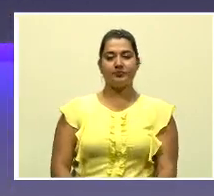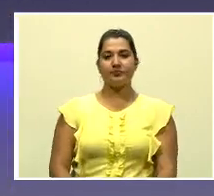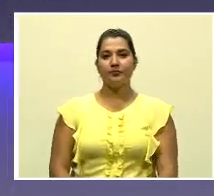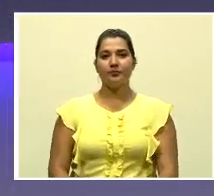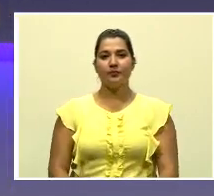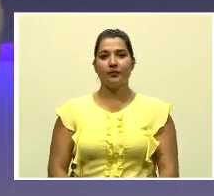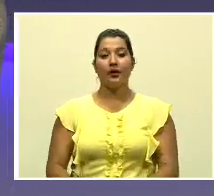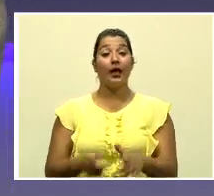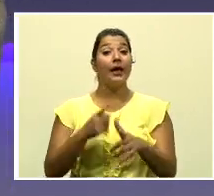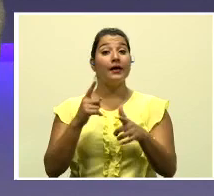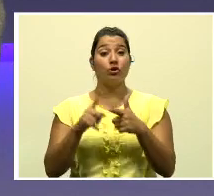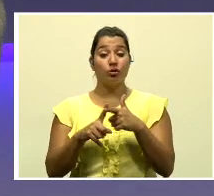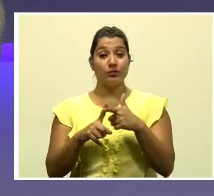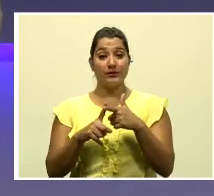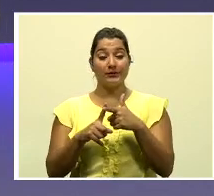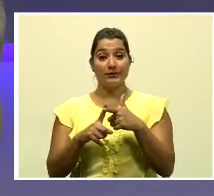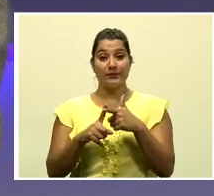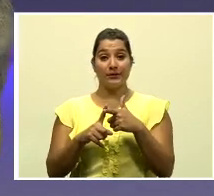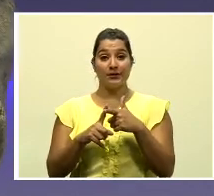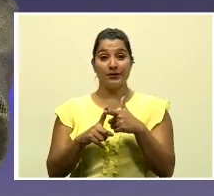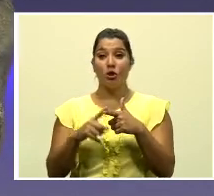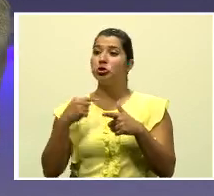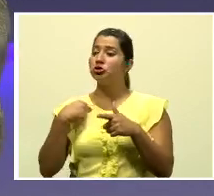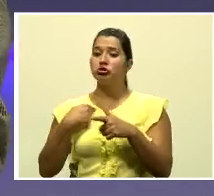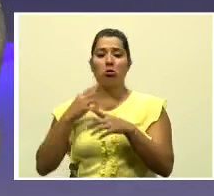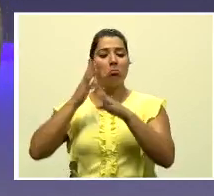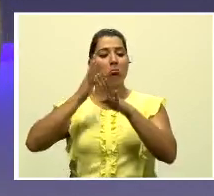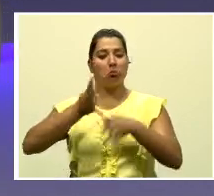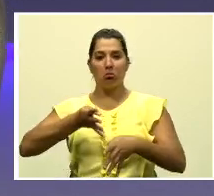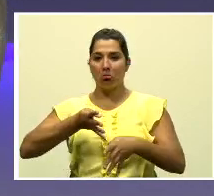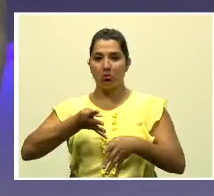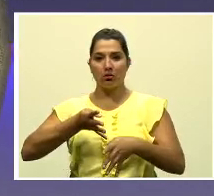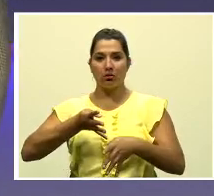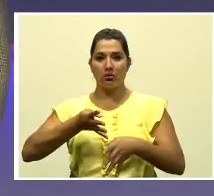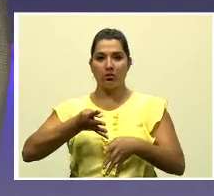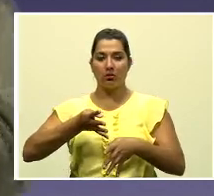Y entonces yo bajé los archivos,